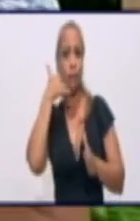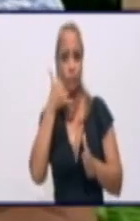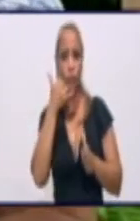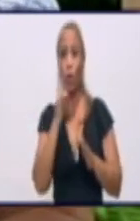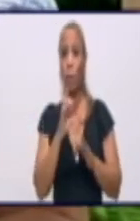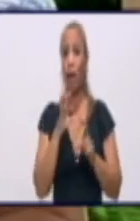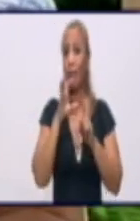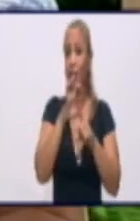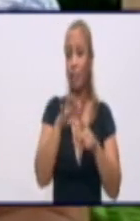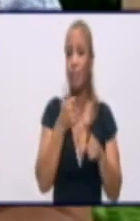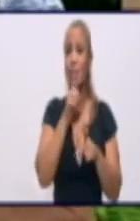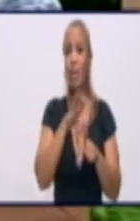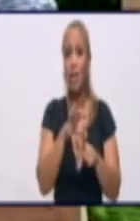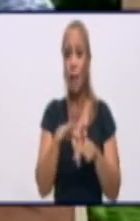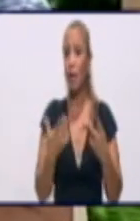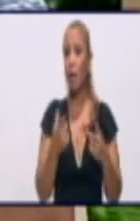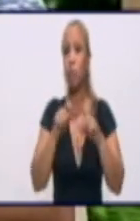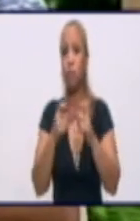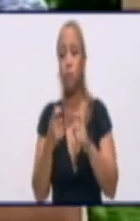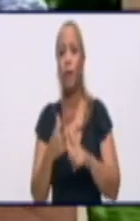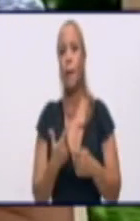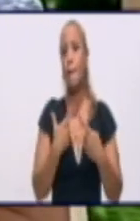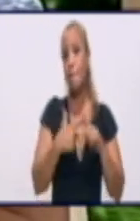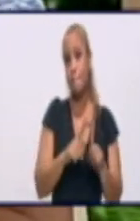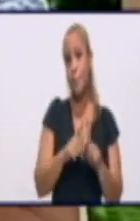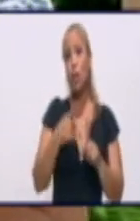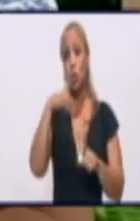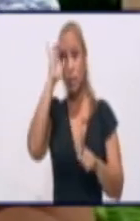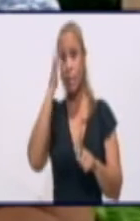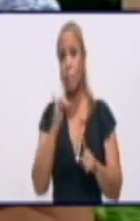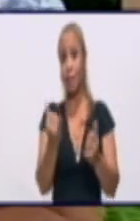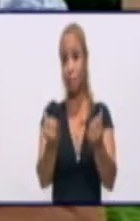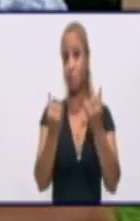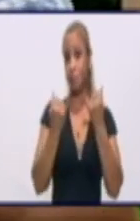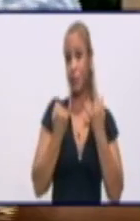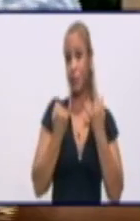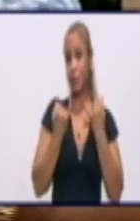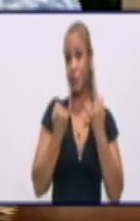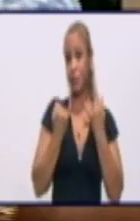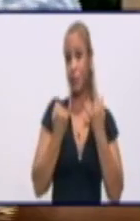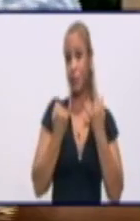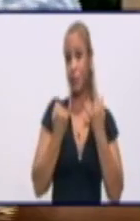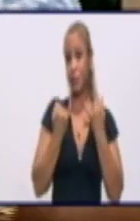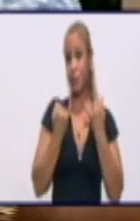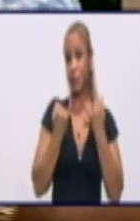no para reportar avería, pero sí para tener información, digamos, mire,